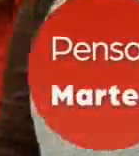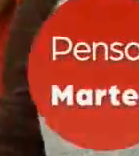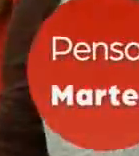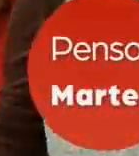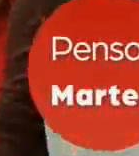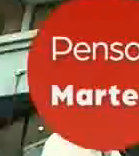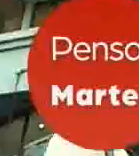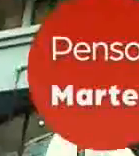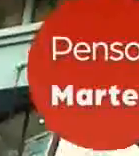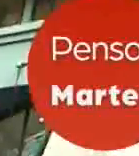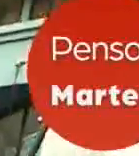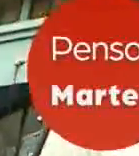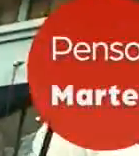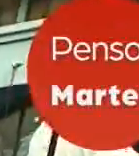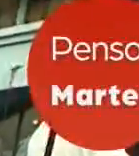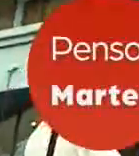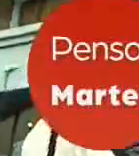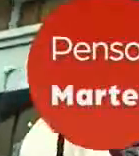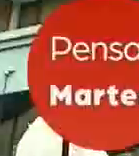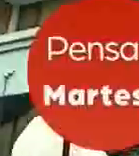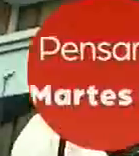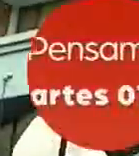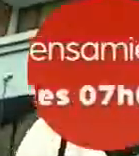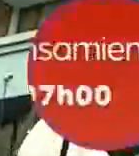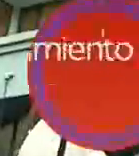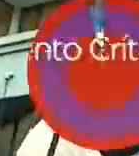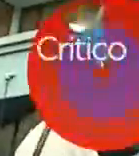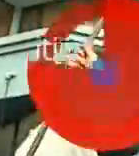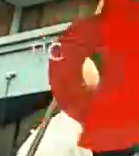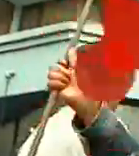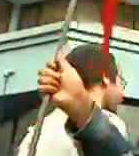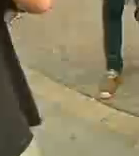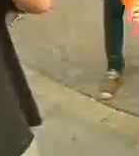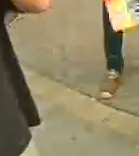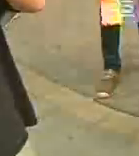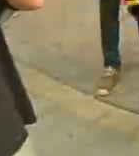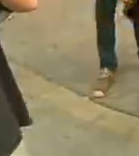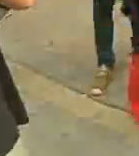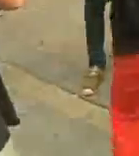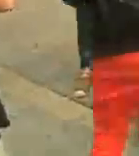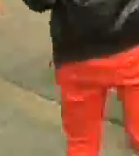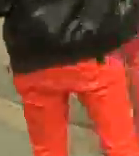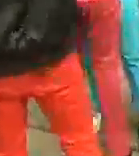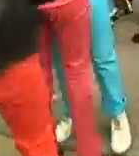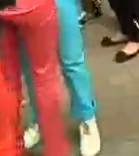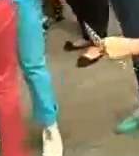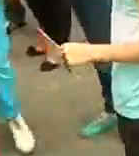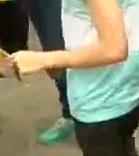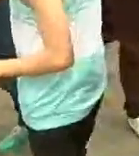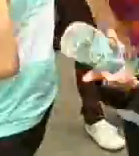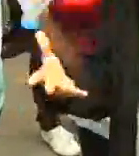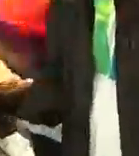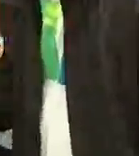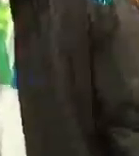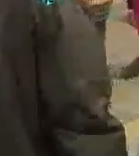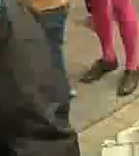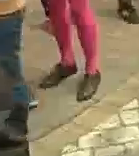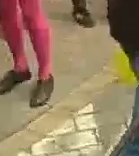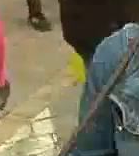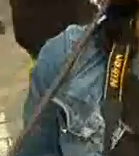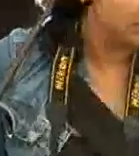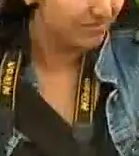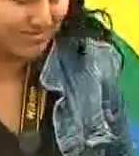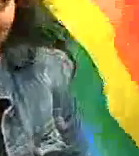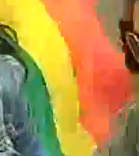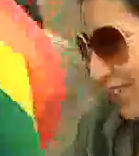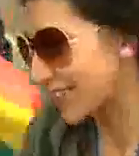candidaturas de la comunidad LGBTI. Los esperamos este martes en Pensamiento Crítico, junto a Carlos Rabascal, a partir de